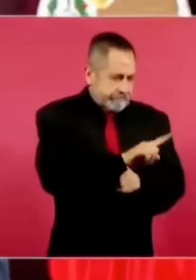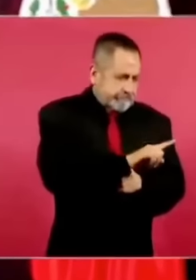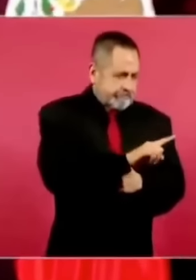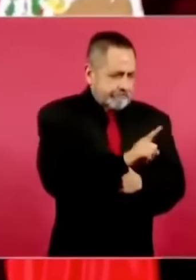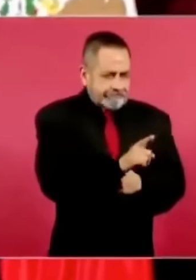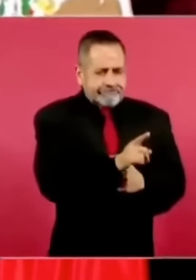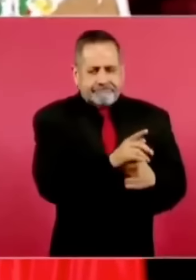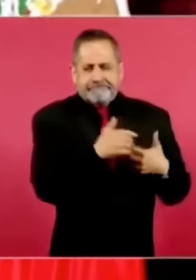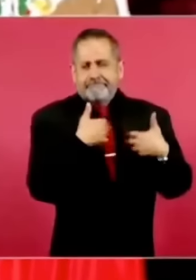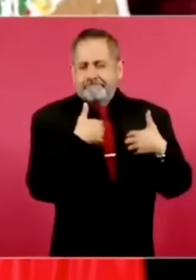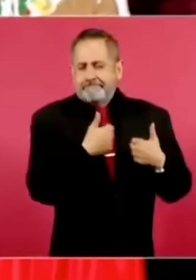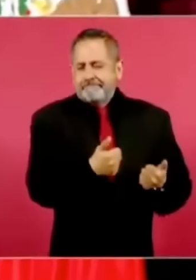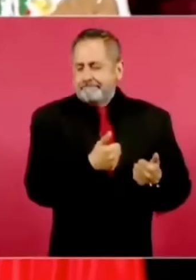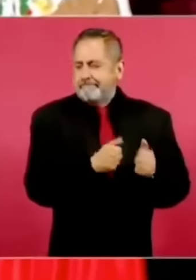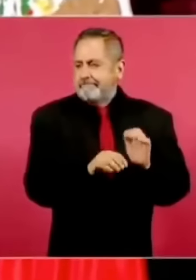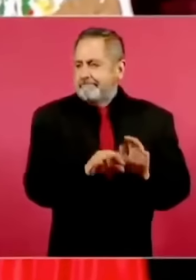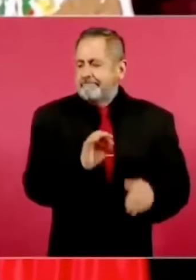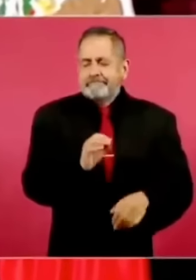una historia